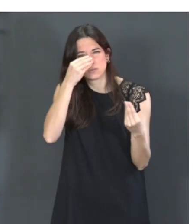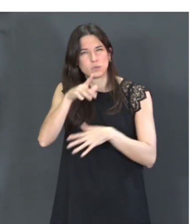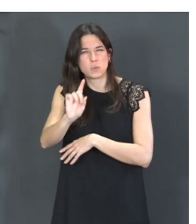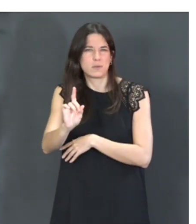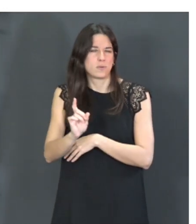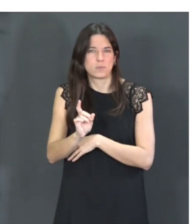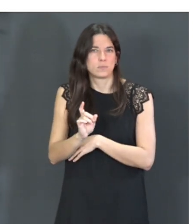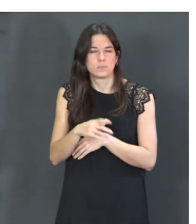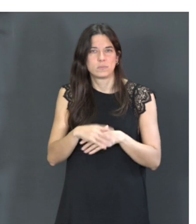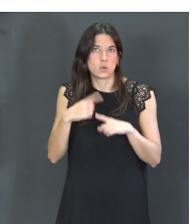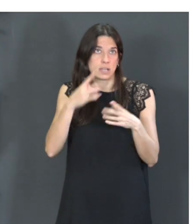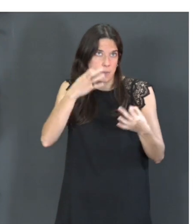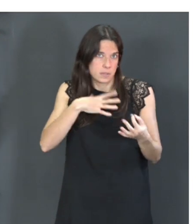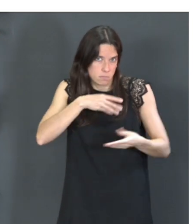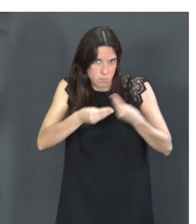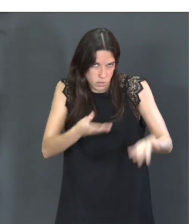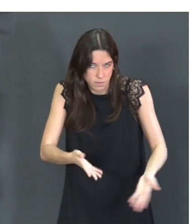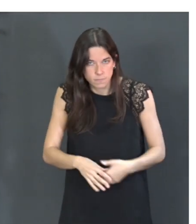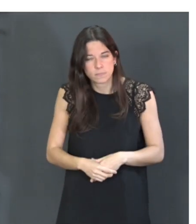realmente pueda hacer.